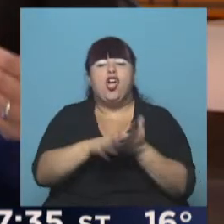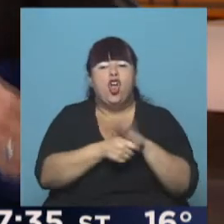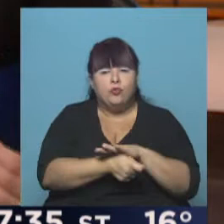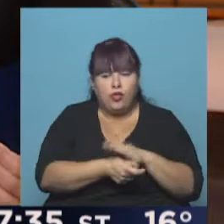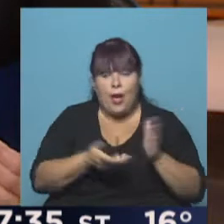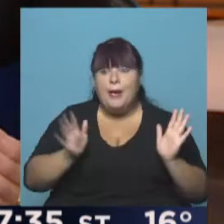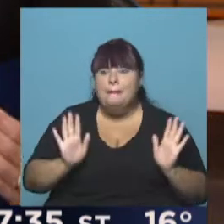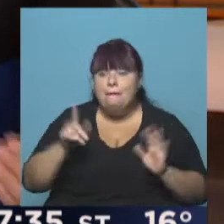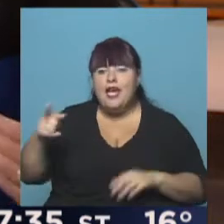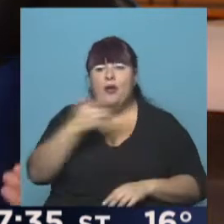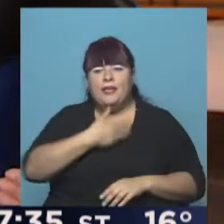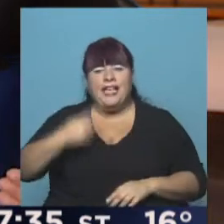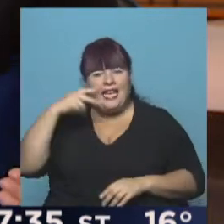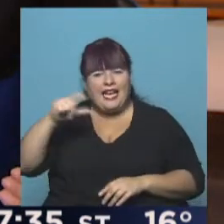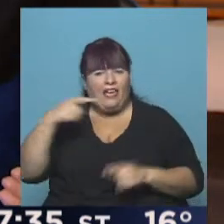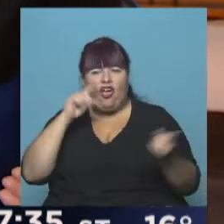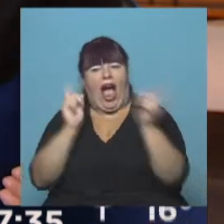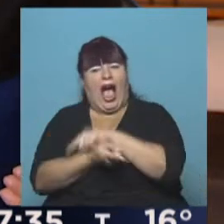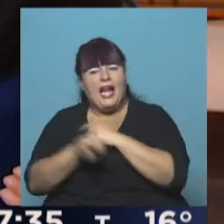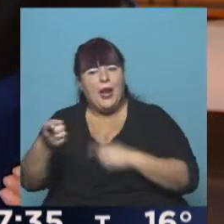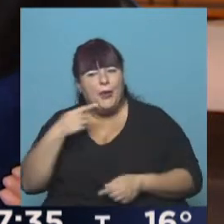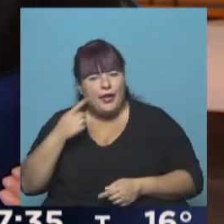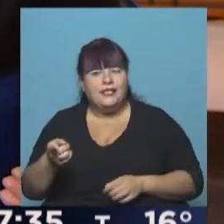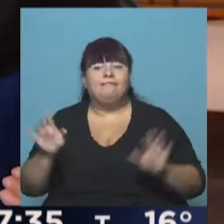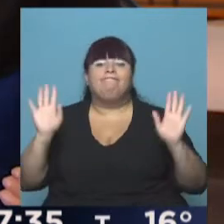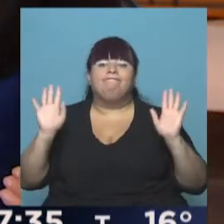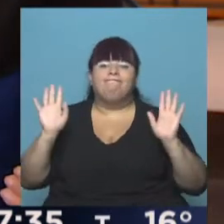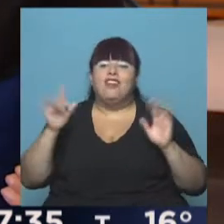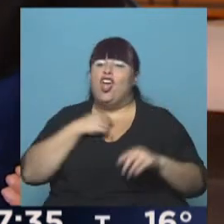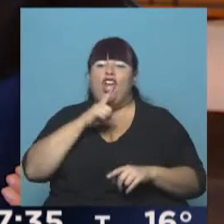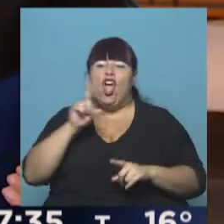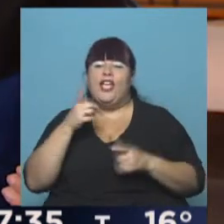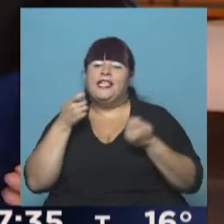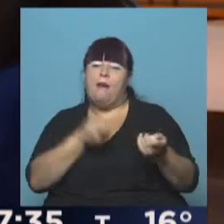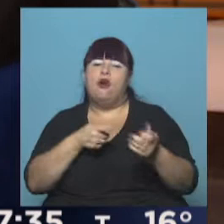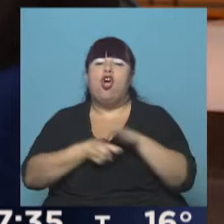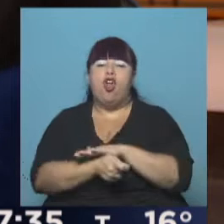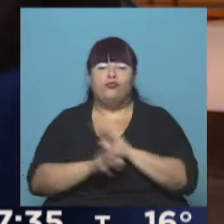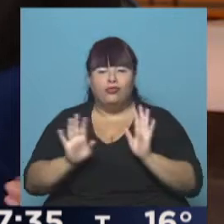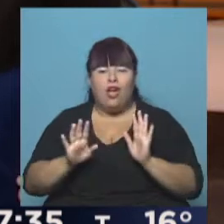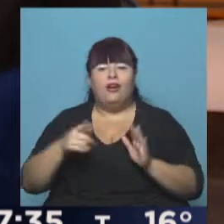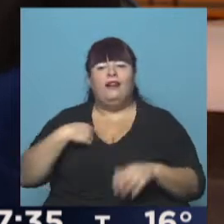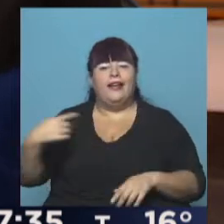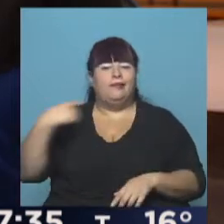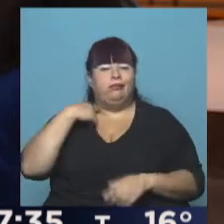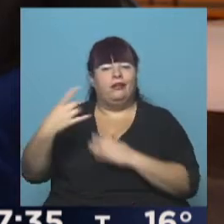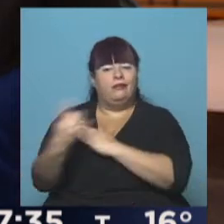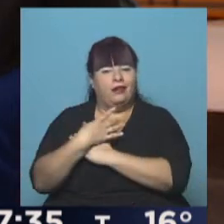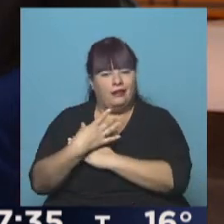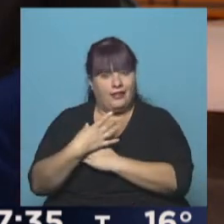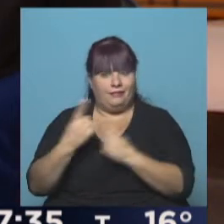pero Caseta dijo exactamente lo contrario. Tal vez no quise sumarme a un acto de corrupción y pagué las